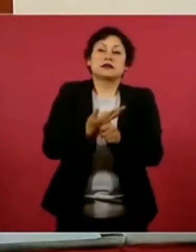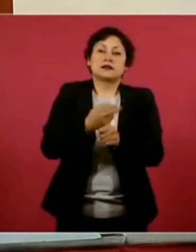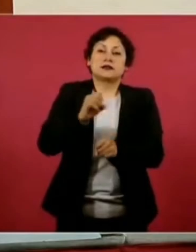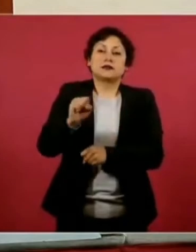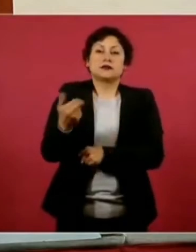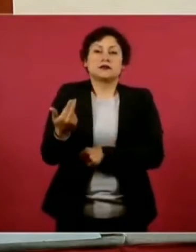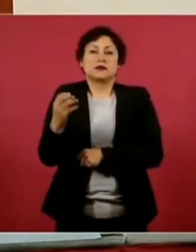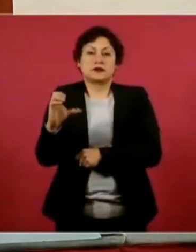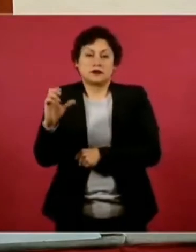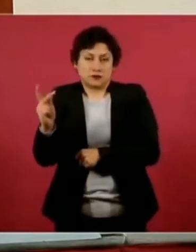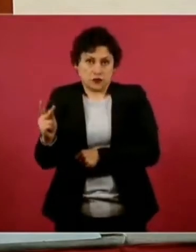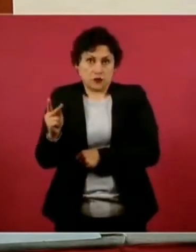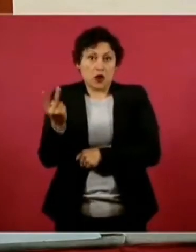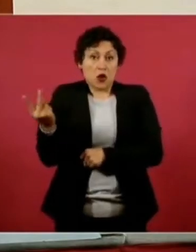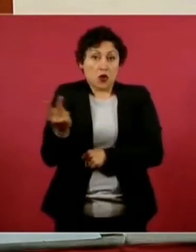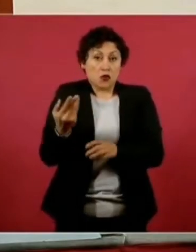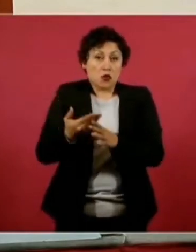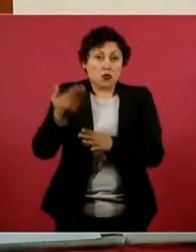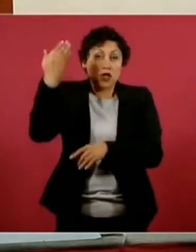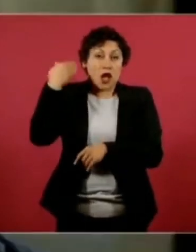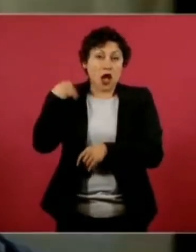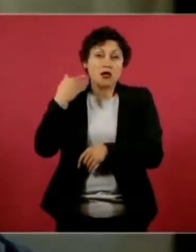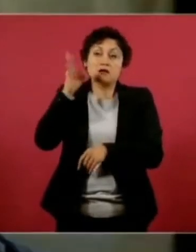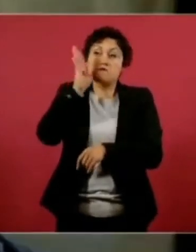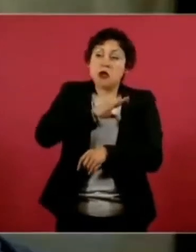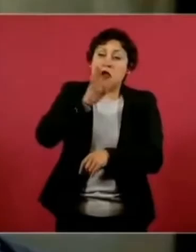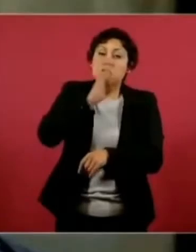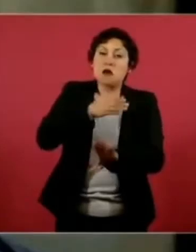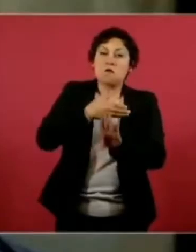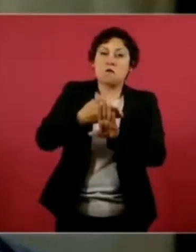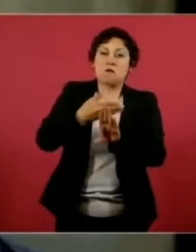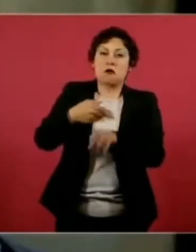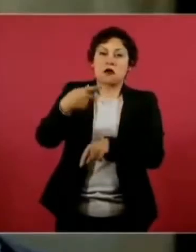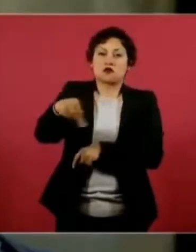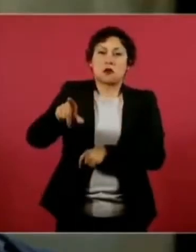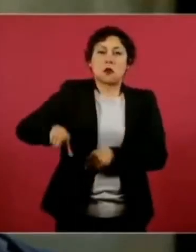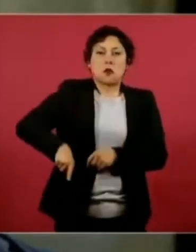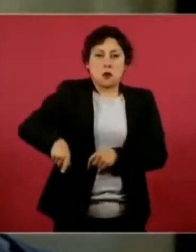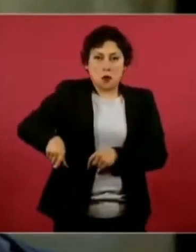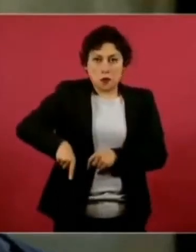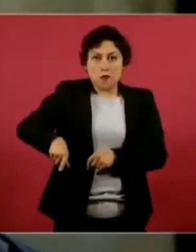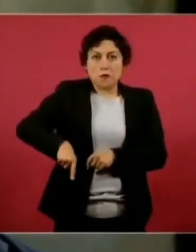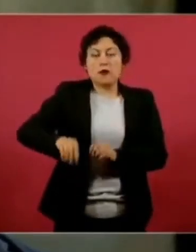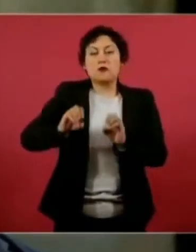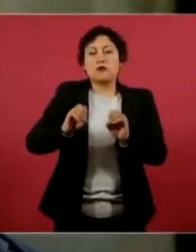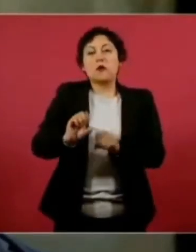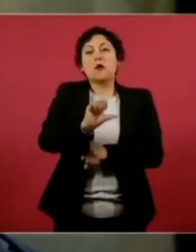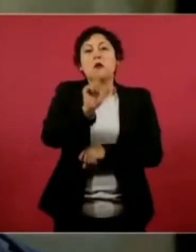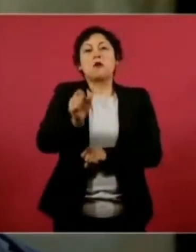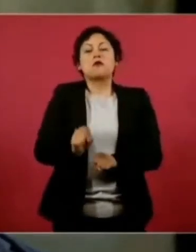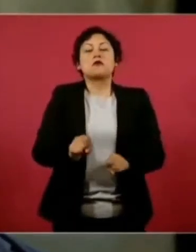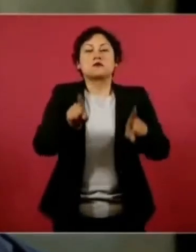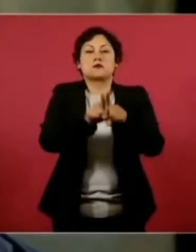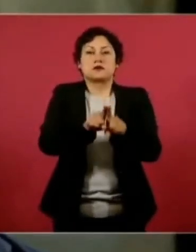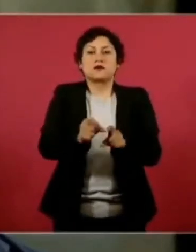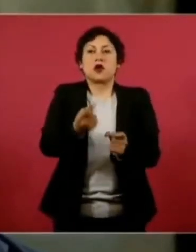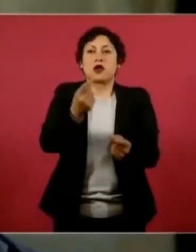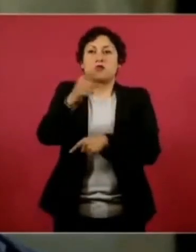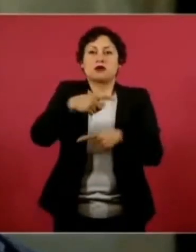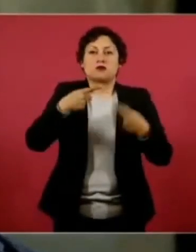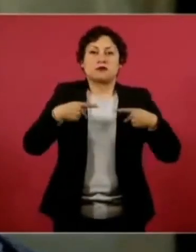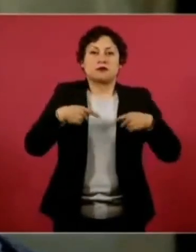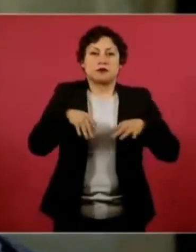estuvieron boicoteando acciones de su gobierno, y también el caso de funcionarios corruptos que desviaron 6,000 millones de pesos